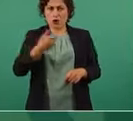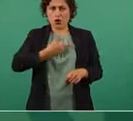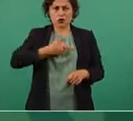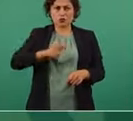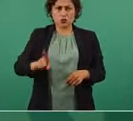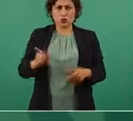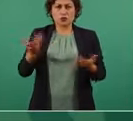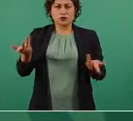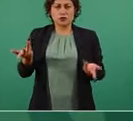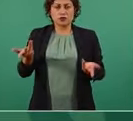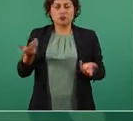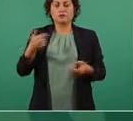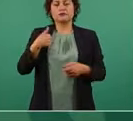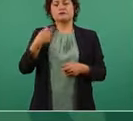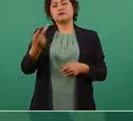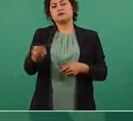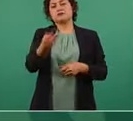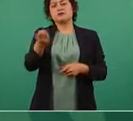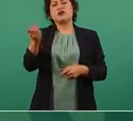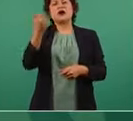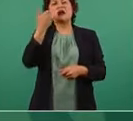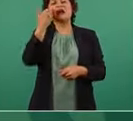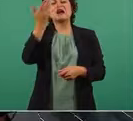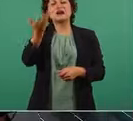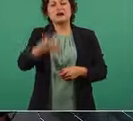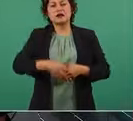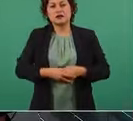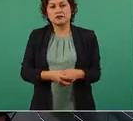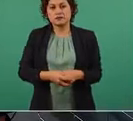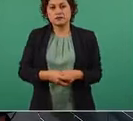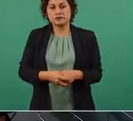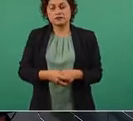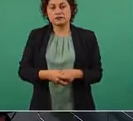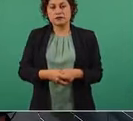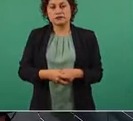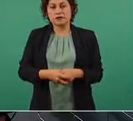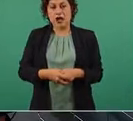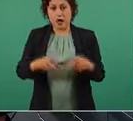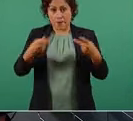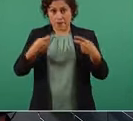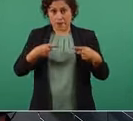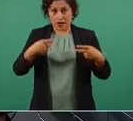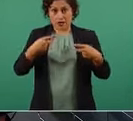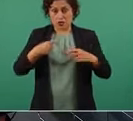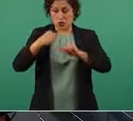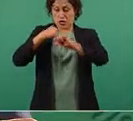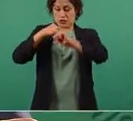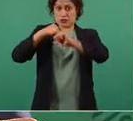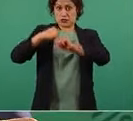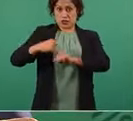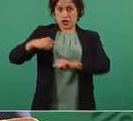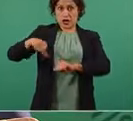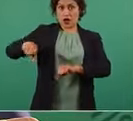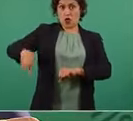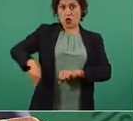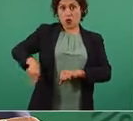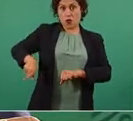¿Qué quieren? ¿Que continúen los mismos funcionarios corruptos en el